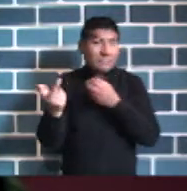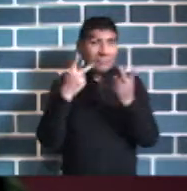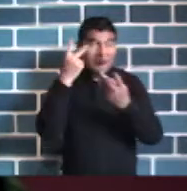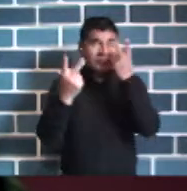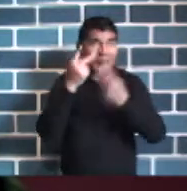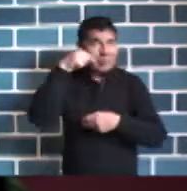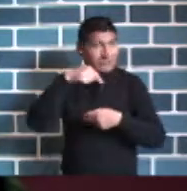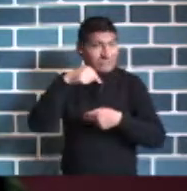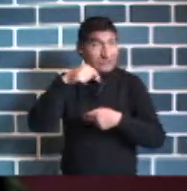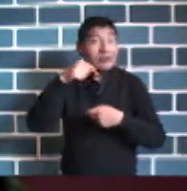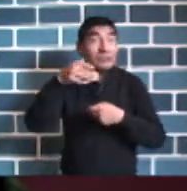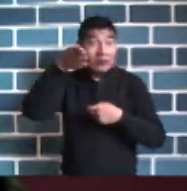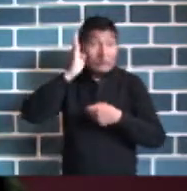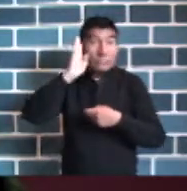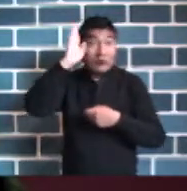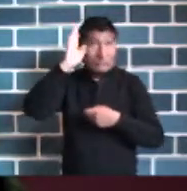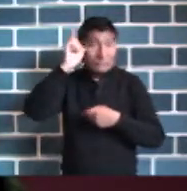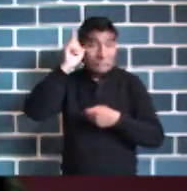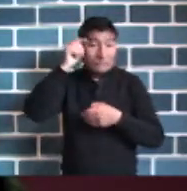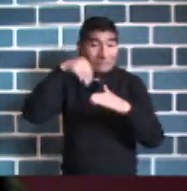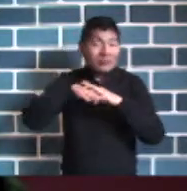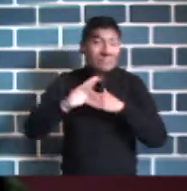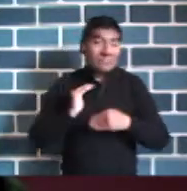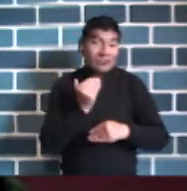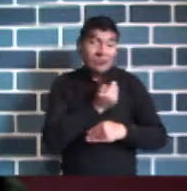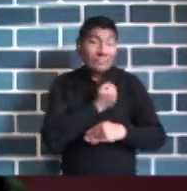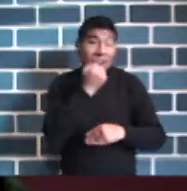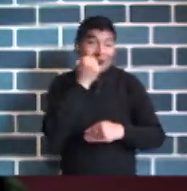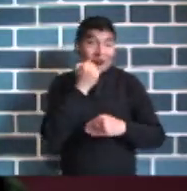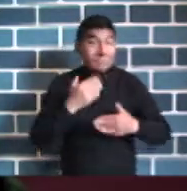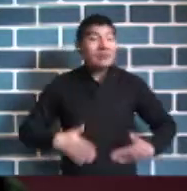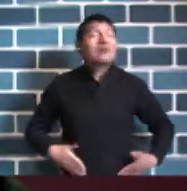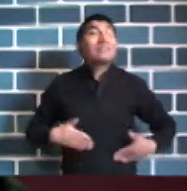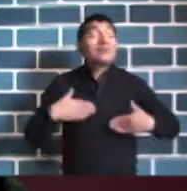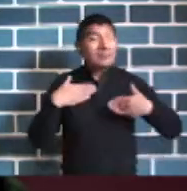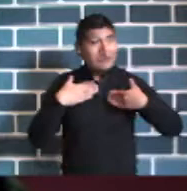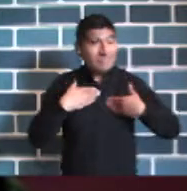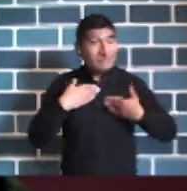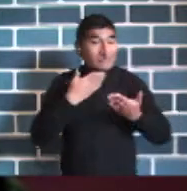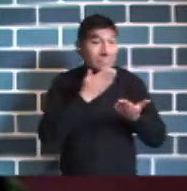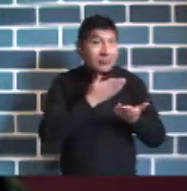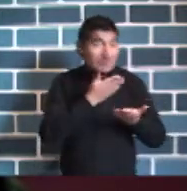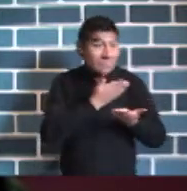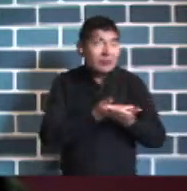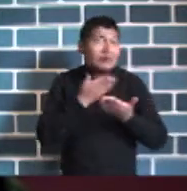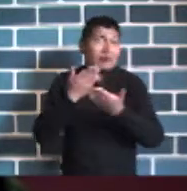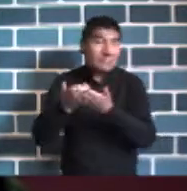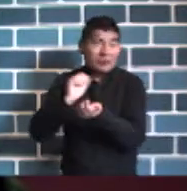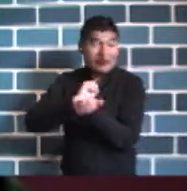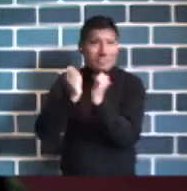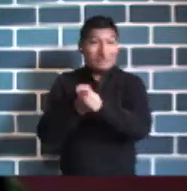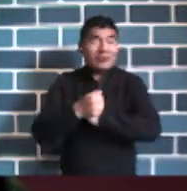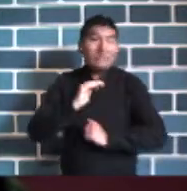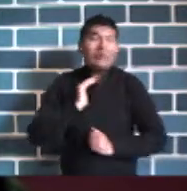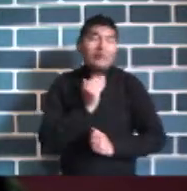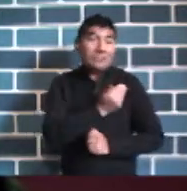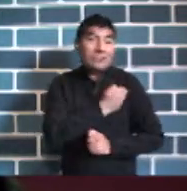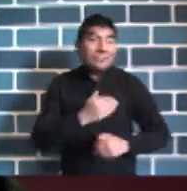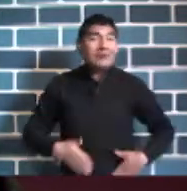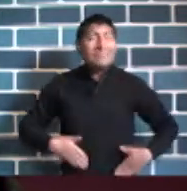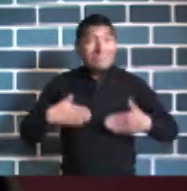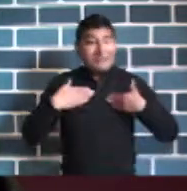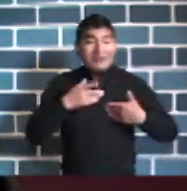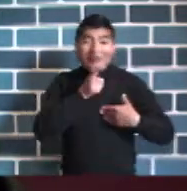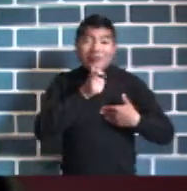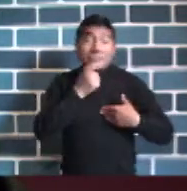el señor pasa por nuestra vida con un propósito con el propósito de transformar nuestra realidad quien